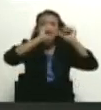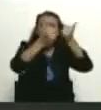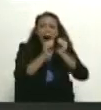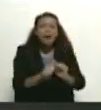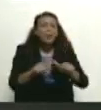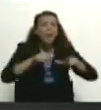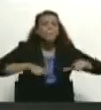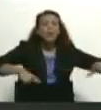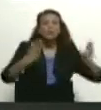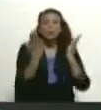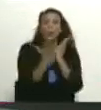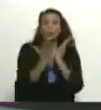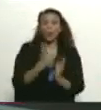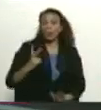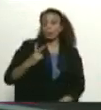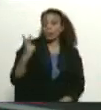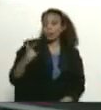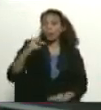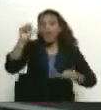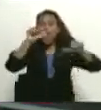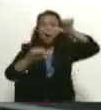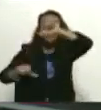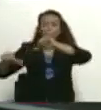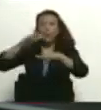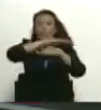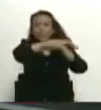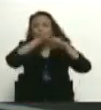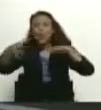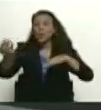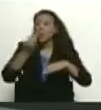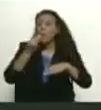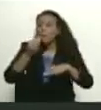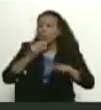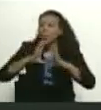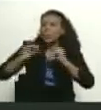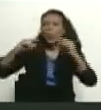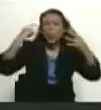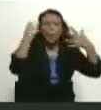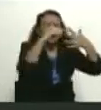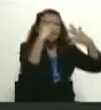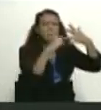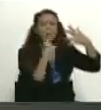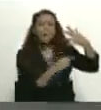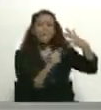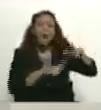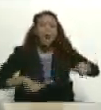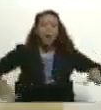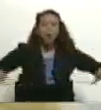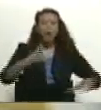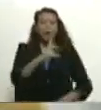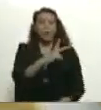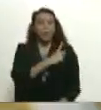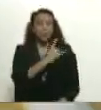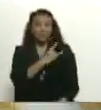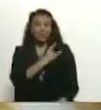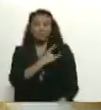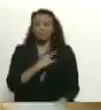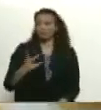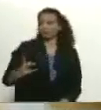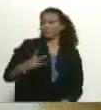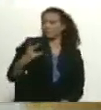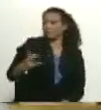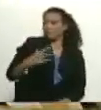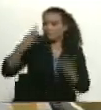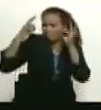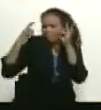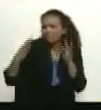espacios académicos, de sus laboratorios, de sus techos, de su comedor. Todo esto para hacer de esta universidad, nuestra universidad, un